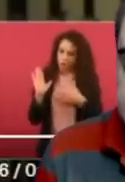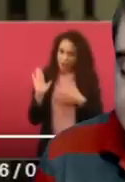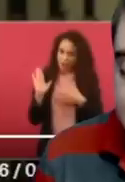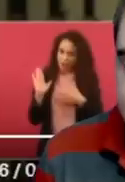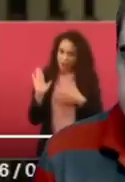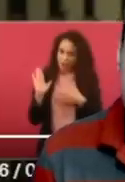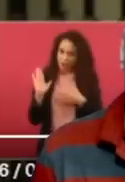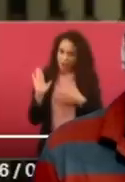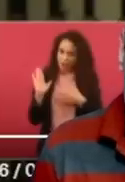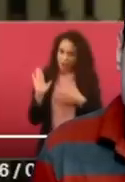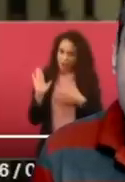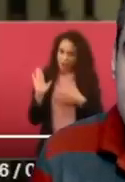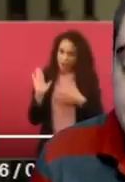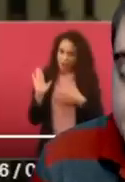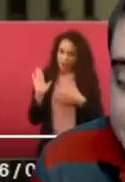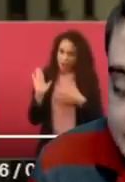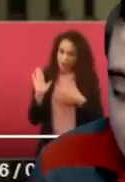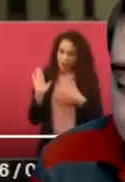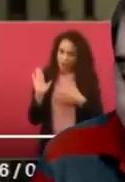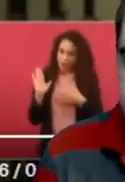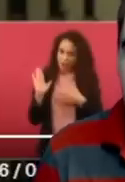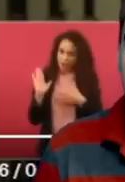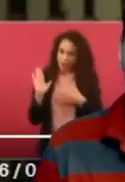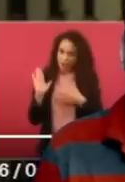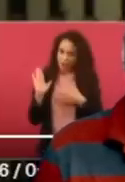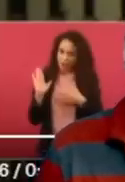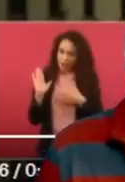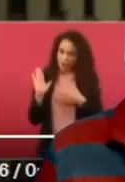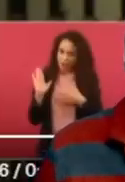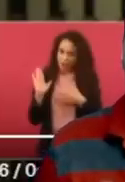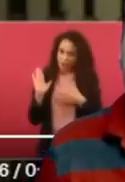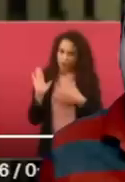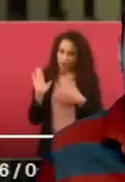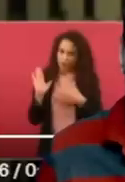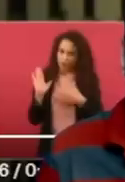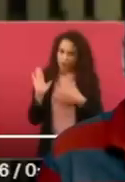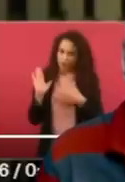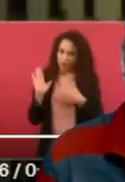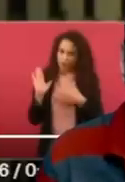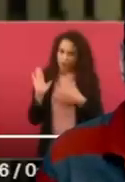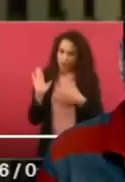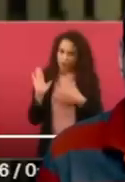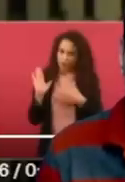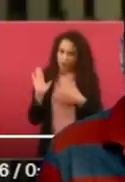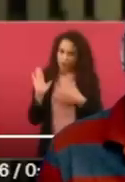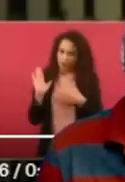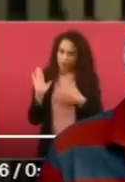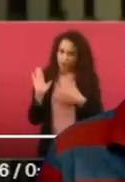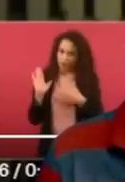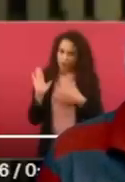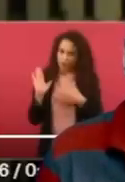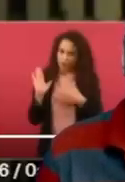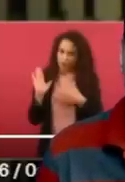que precisamente, amigos, ya se habían estado pidiendo pues esos archivos, esta información